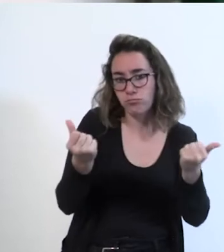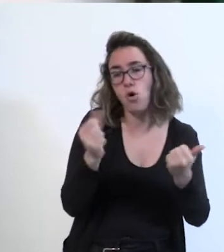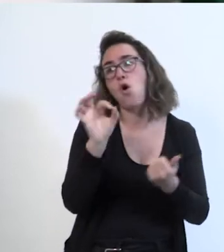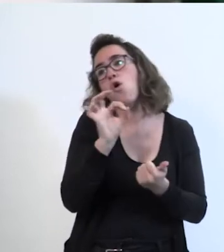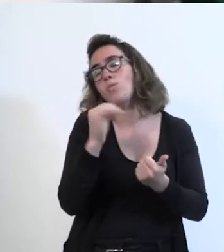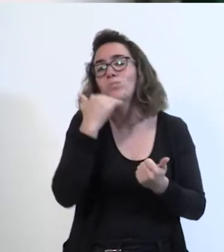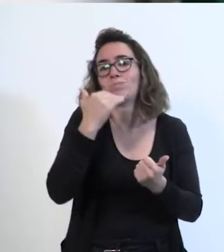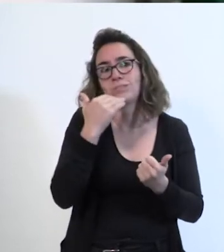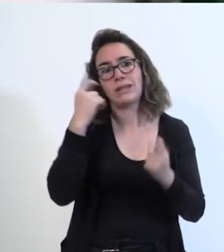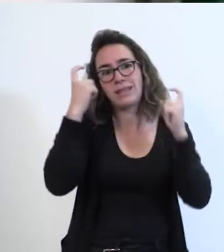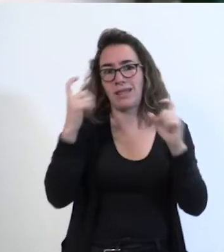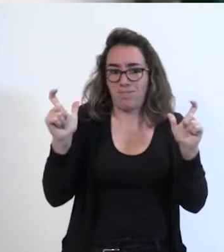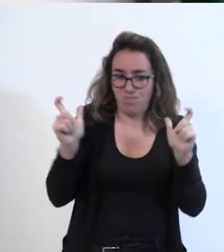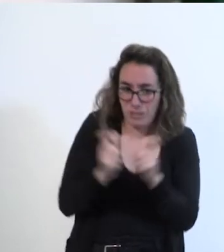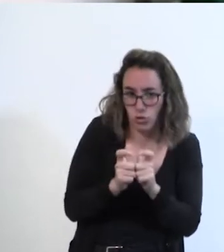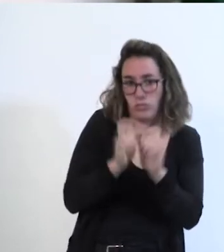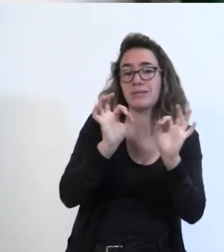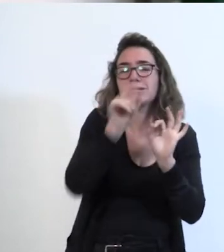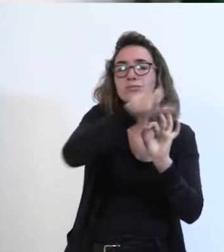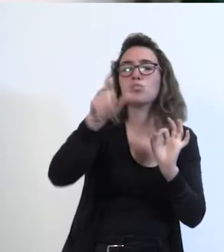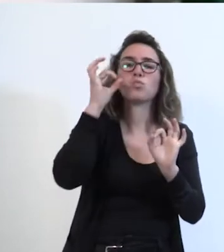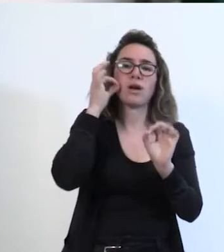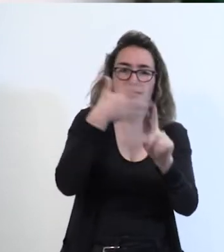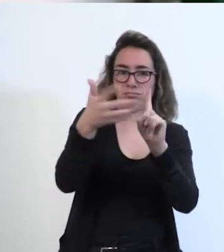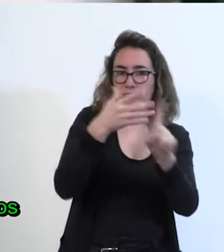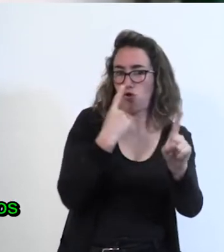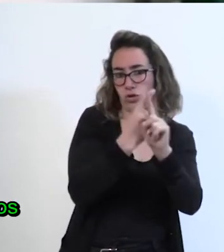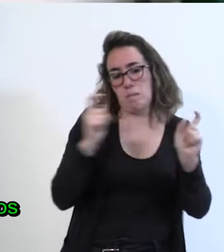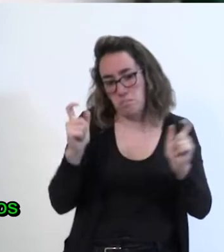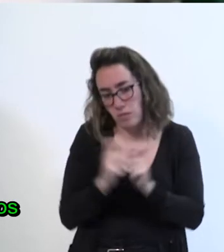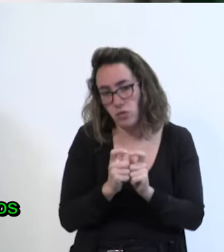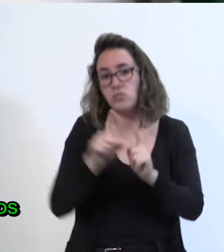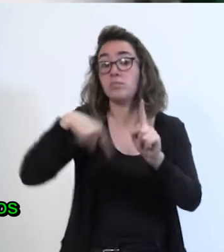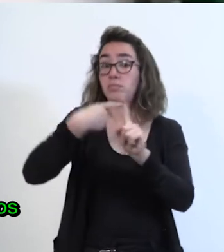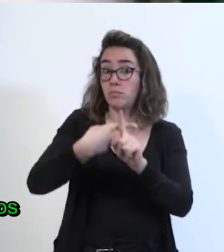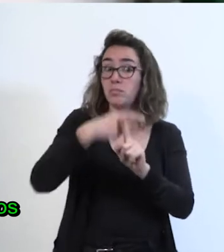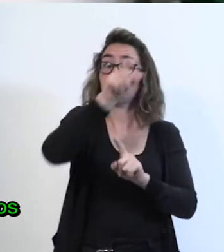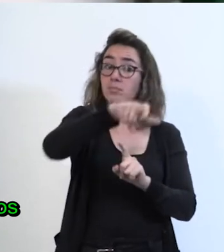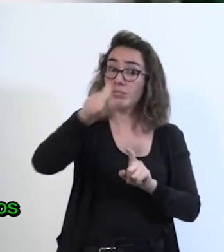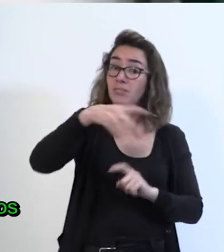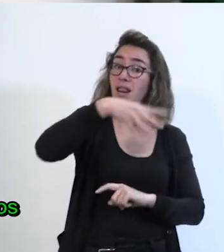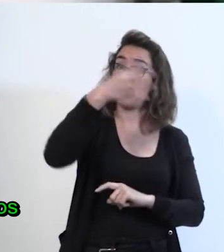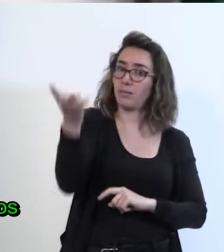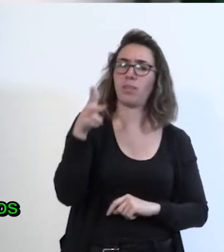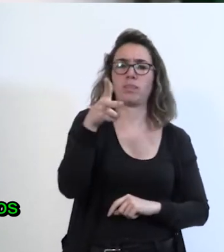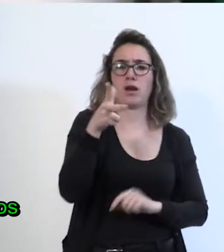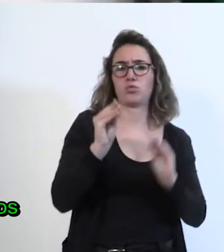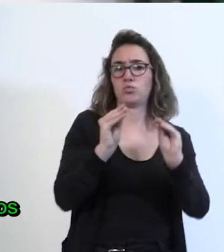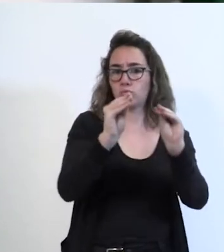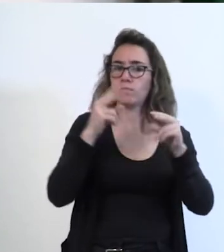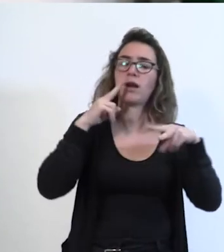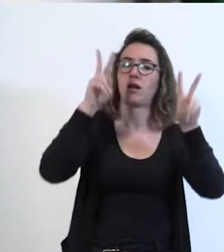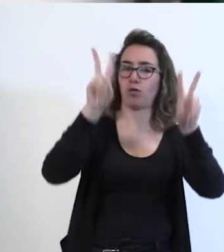menos disminuir la violencia contra las mujeres, y el reconocimiento de los derechos de las personas